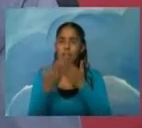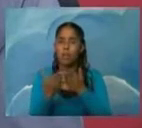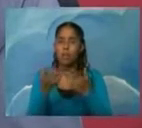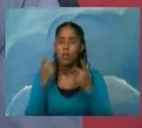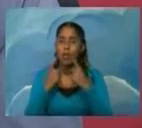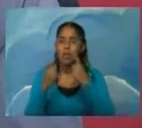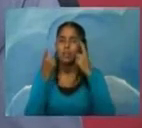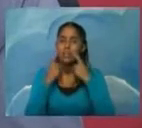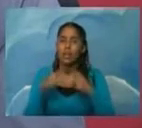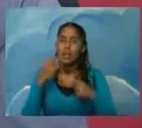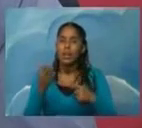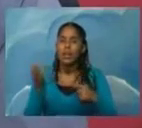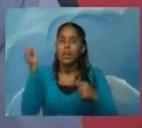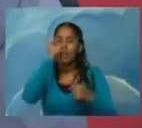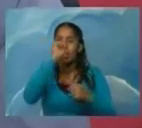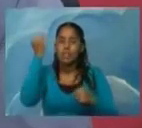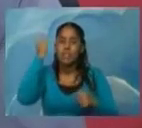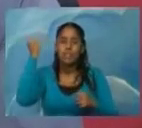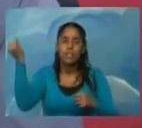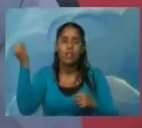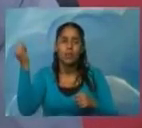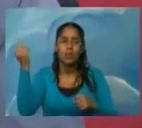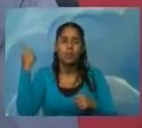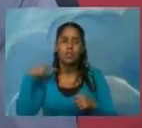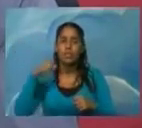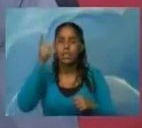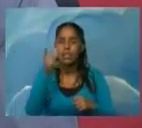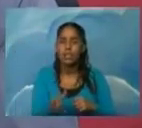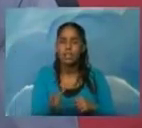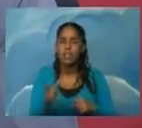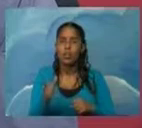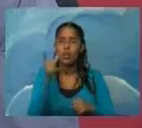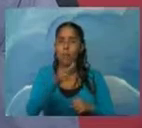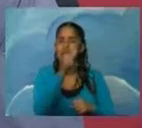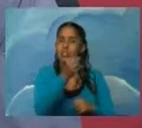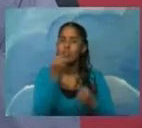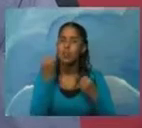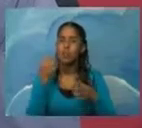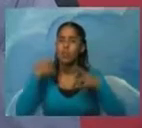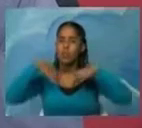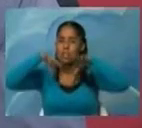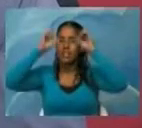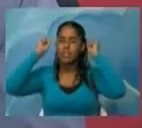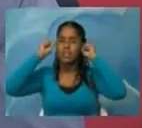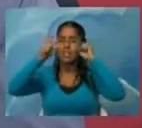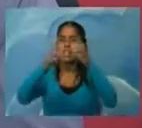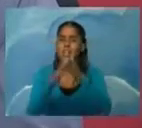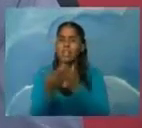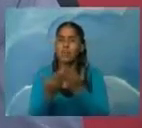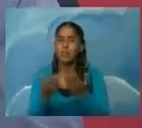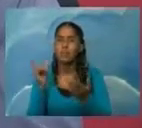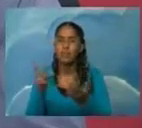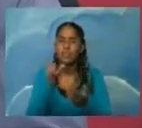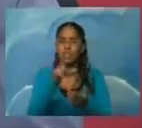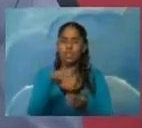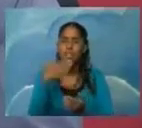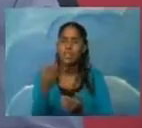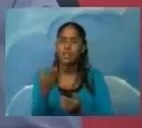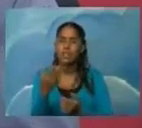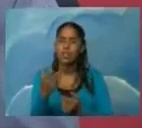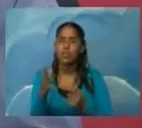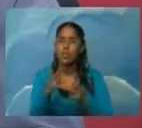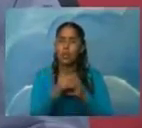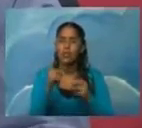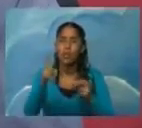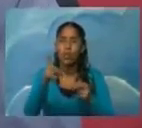que el sabio, o sea, el sabio tiene que ser una persona muy entendida, y la Biblia le enseña que cuando el necio